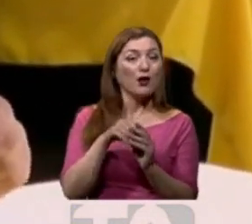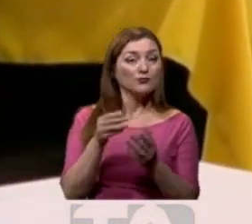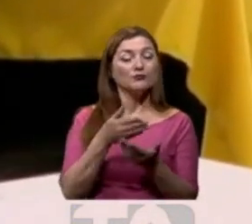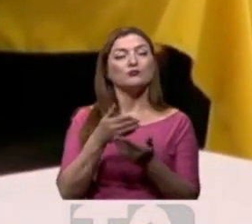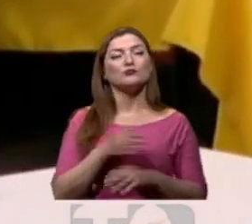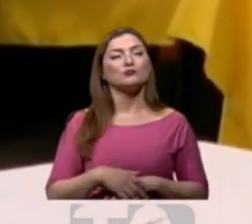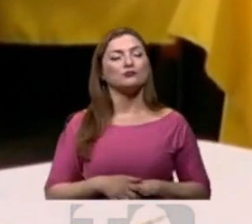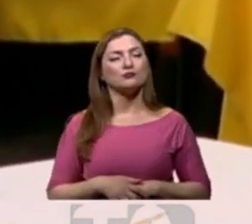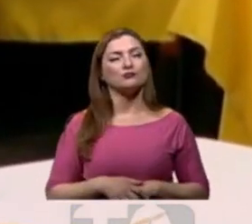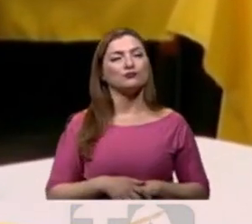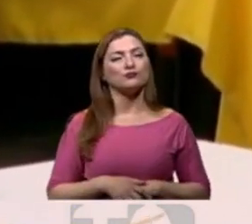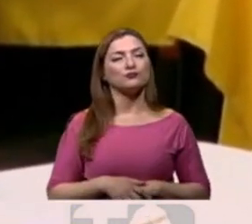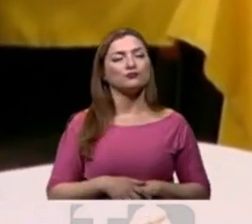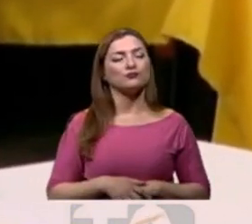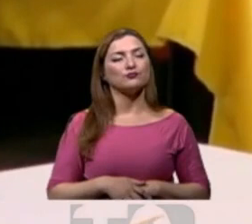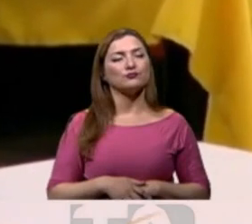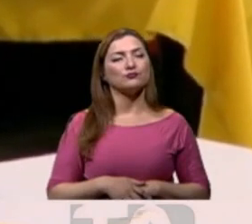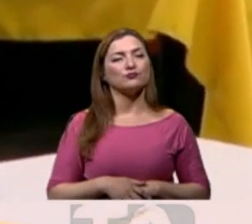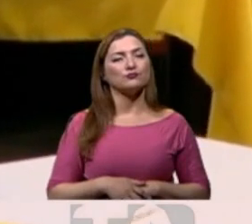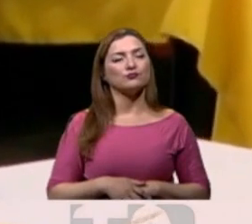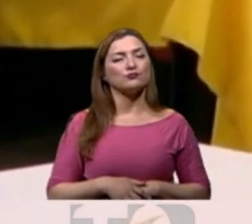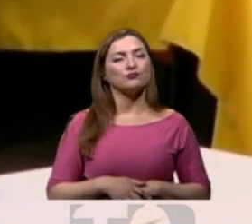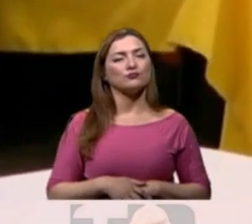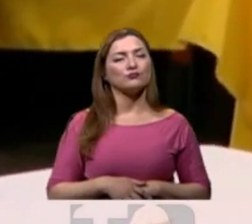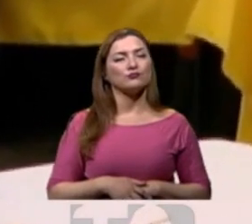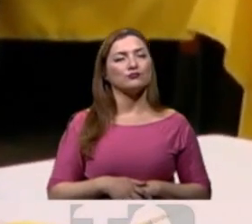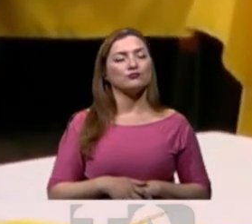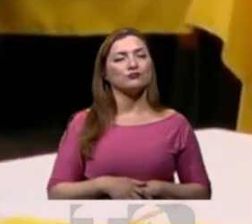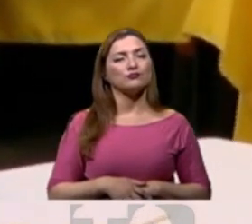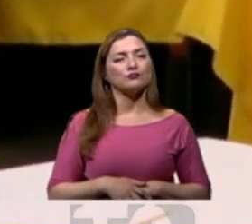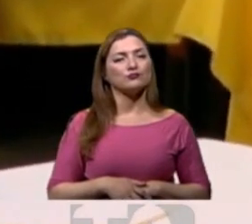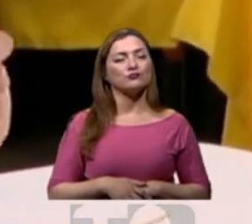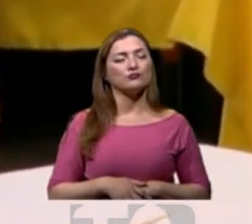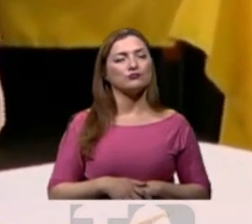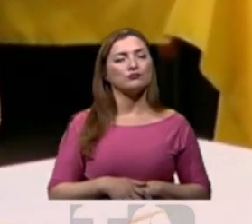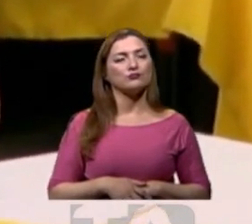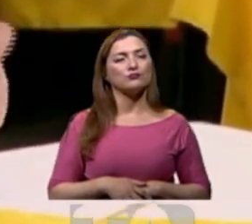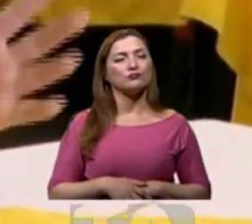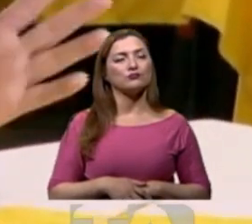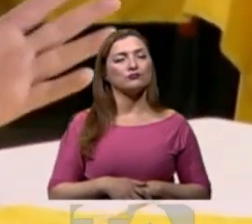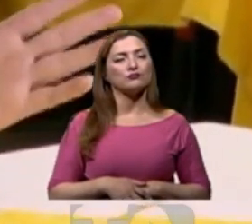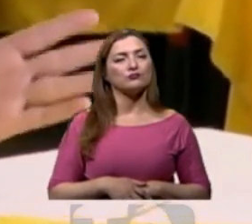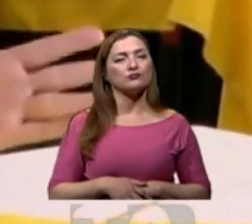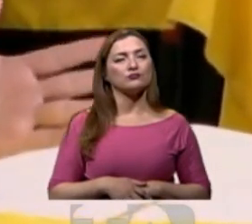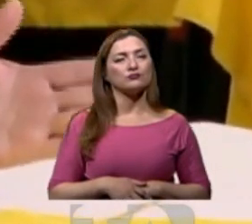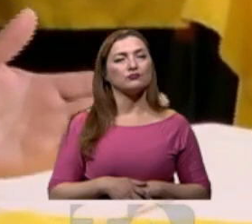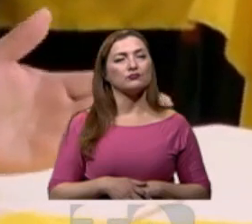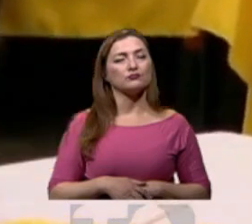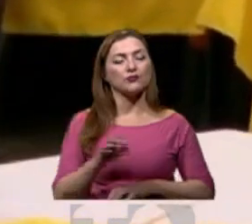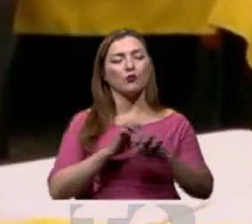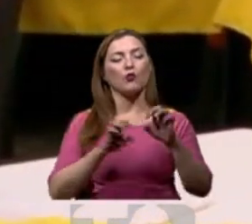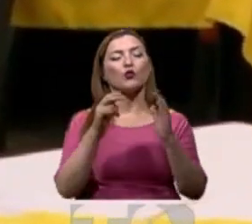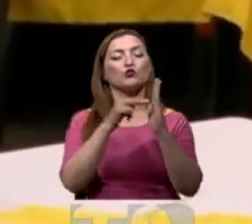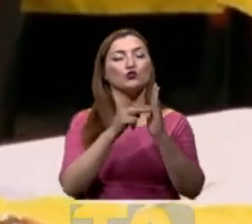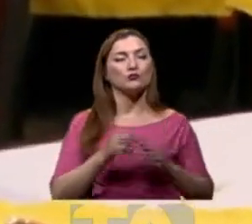porque se van a saturar mucho de la textura, ¿sí? Entonces, ya doy mi